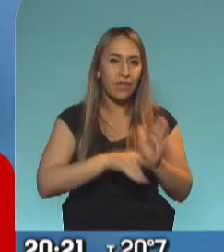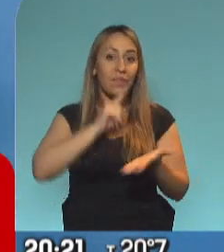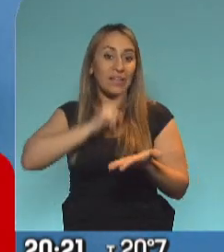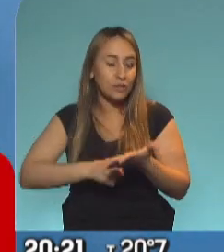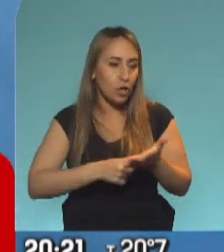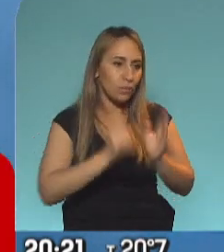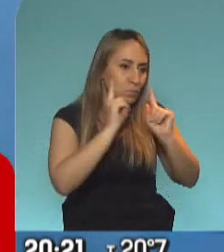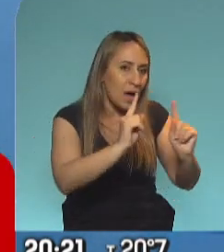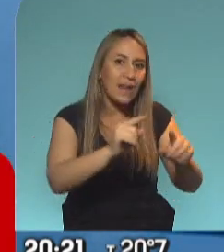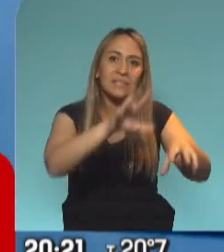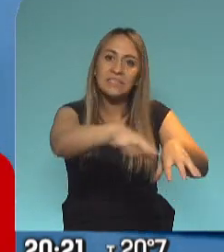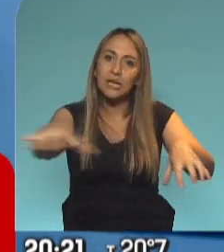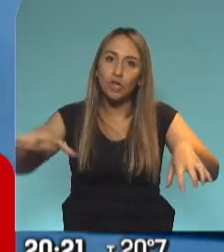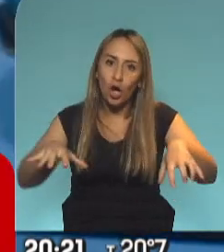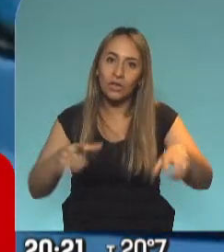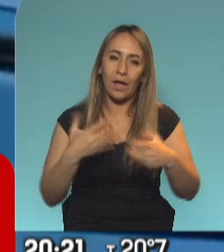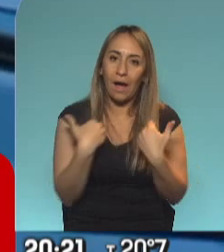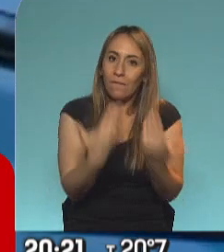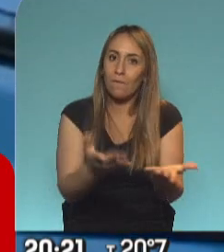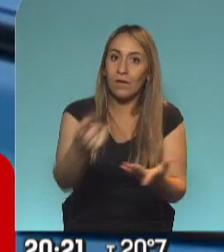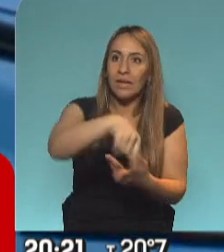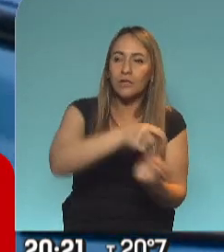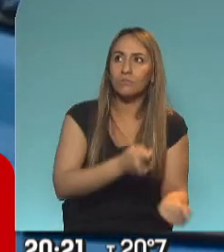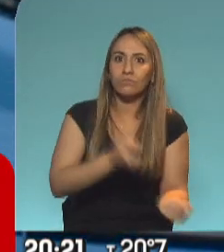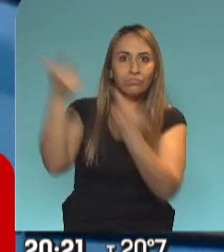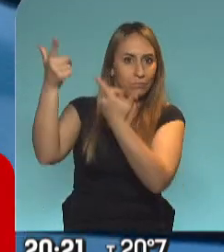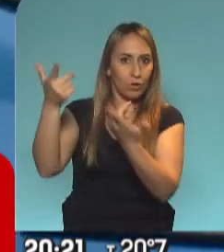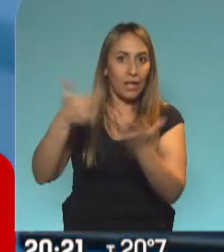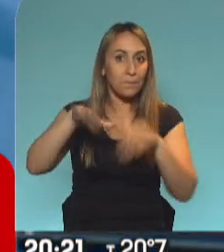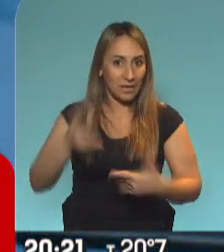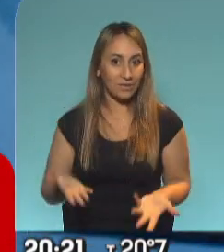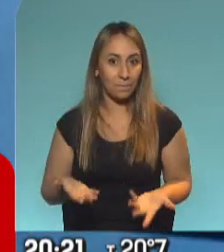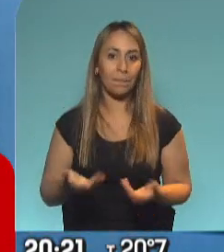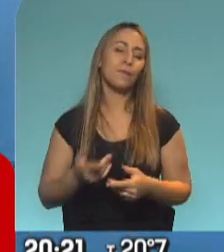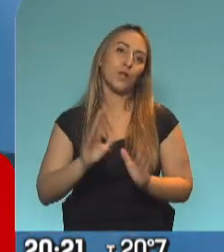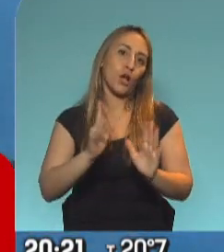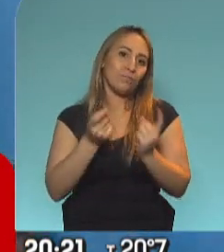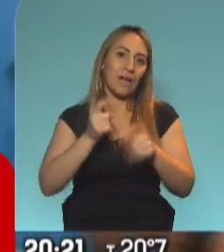dinamicen a los sectores exportadores. Ahora, eso, los frutos de eso se ve en el mediano plazo, no se ve instantáneamente.